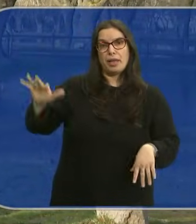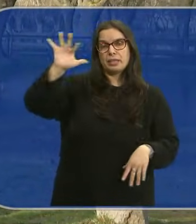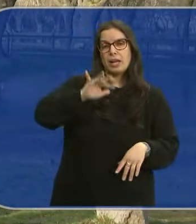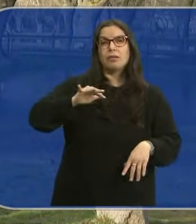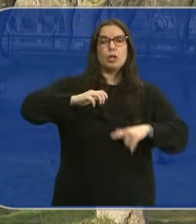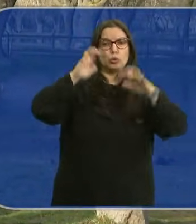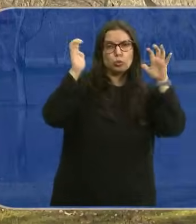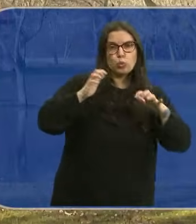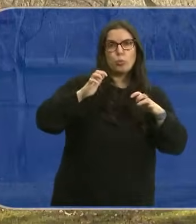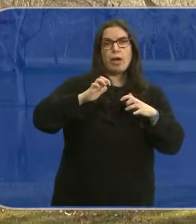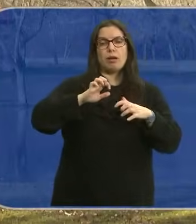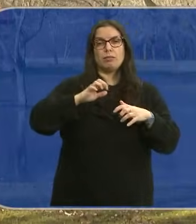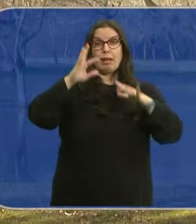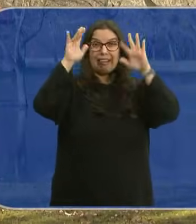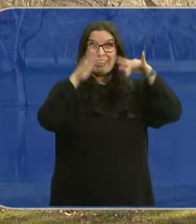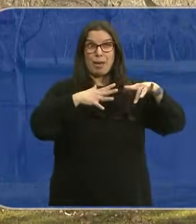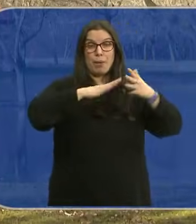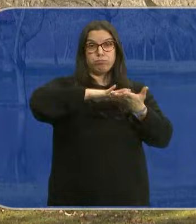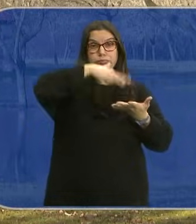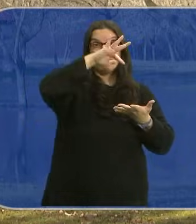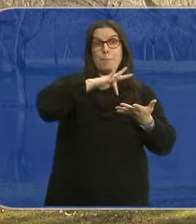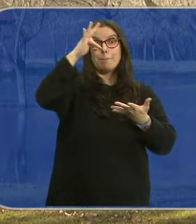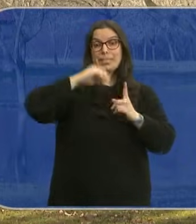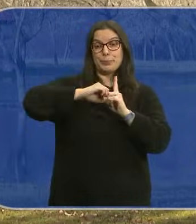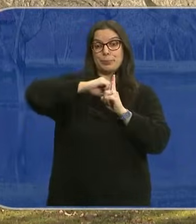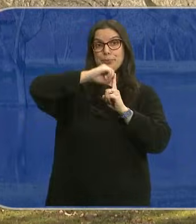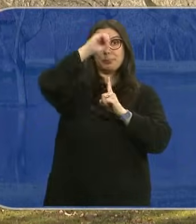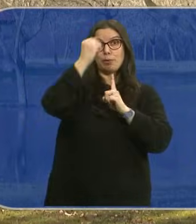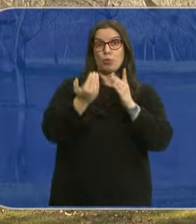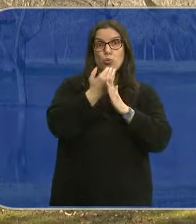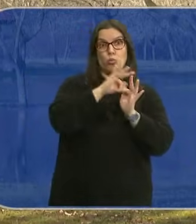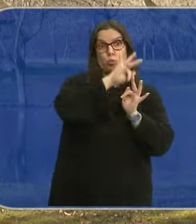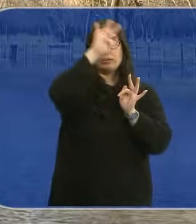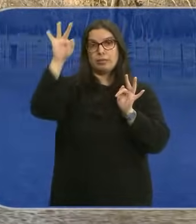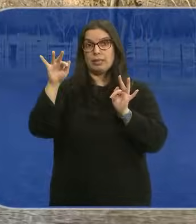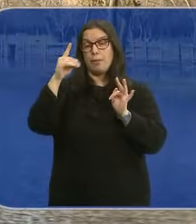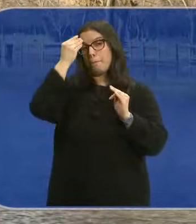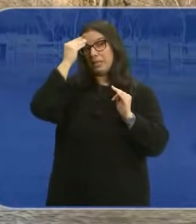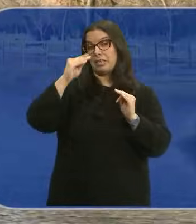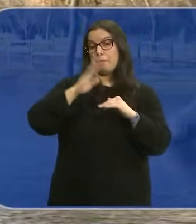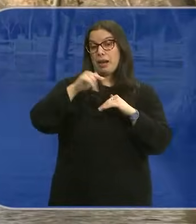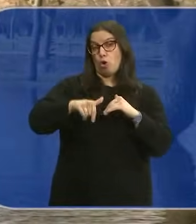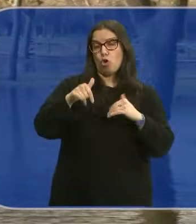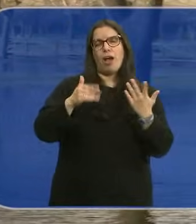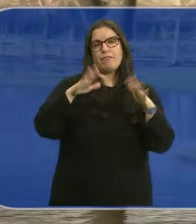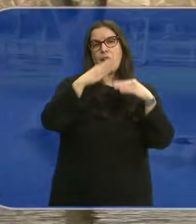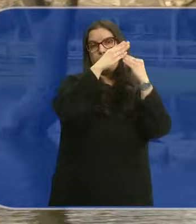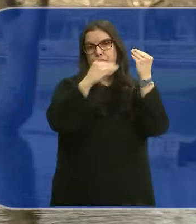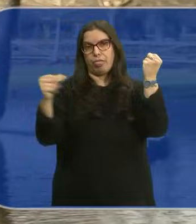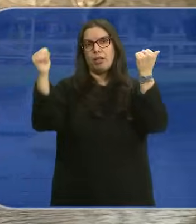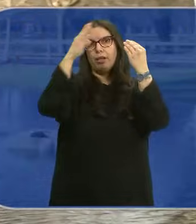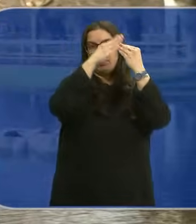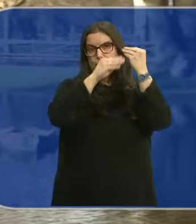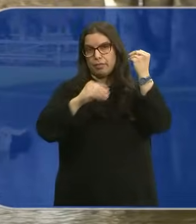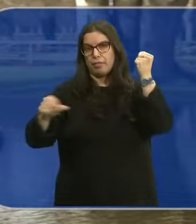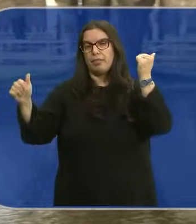la nieve que se acumula en la sierra y una subida de las temperaturas diurnas que también se prevé para la jornada de hoy hacen posible que